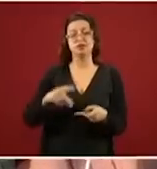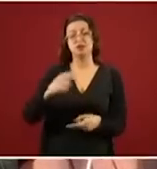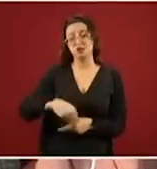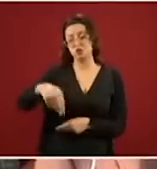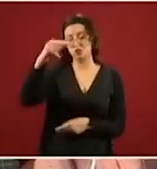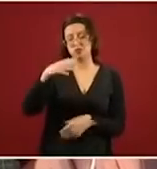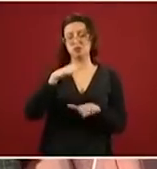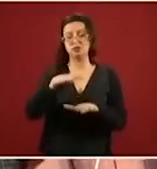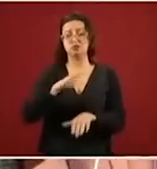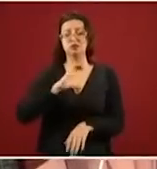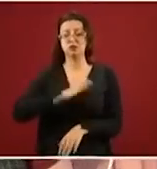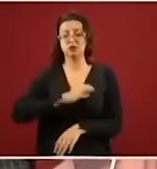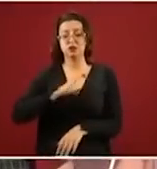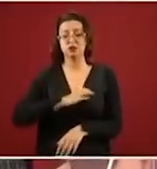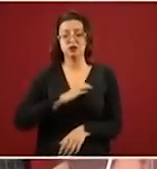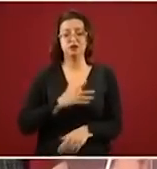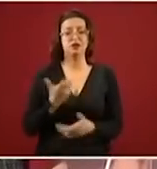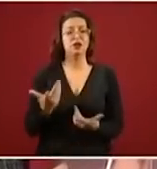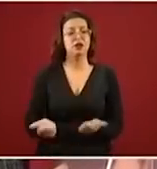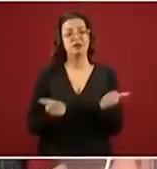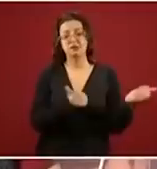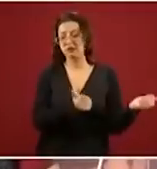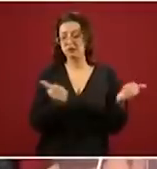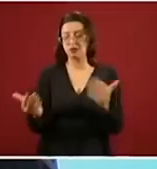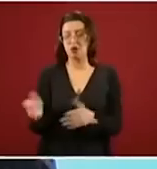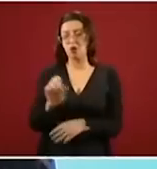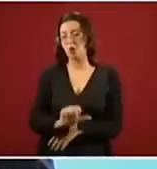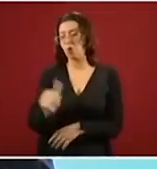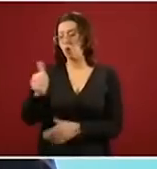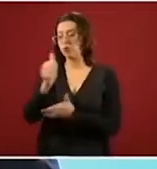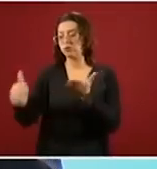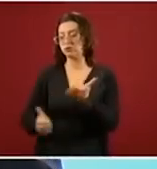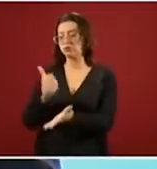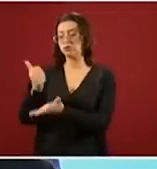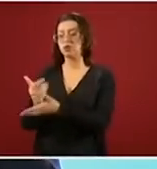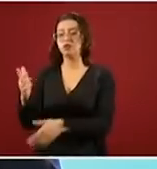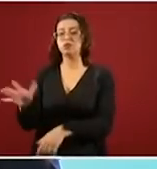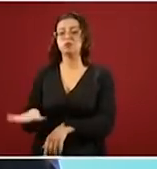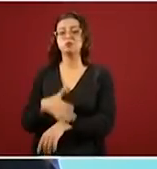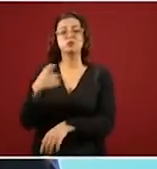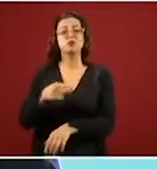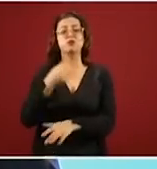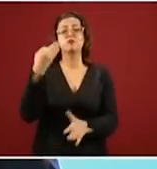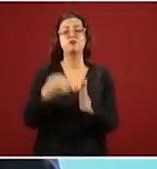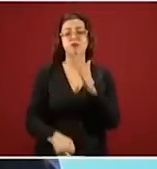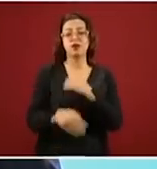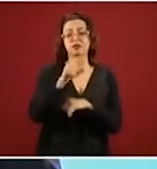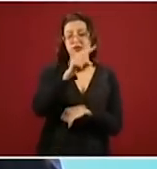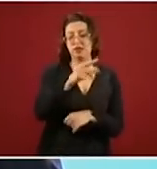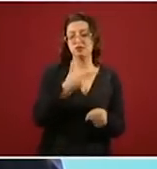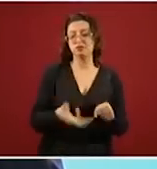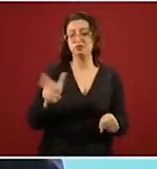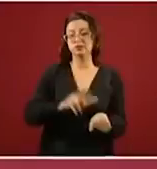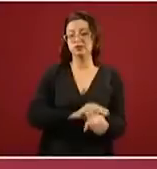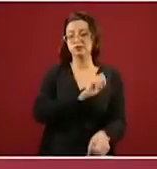tienen que hacer traslados a otras ciudades porque no hay especialidad